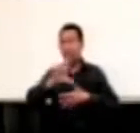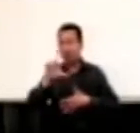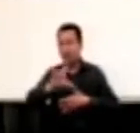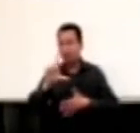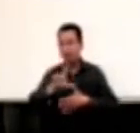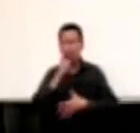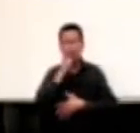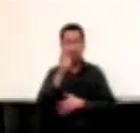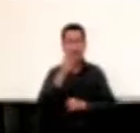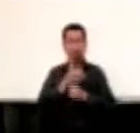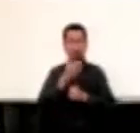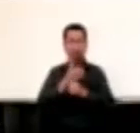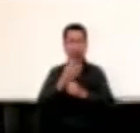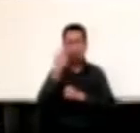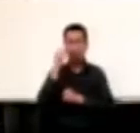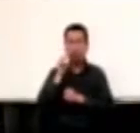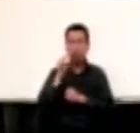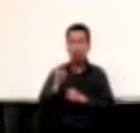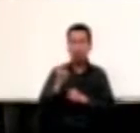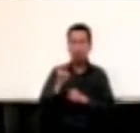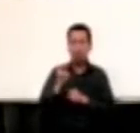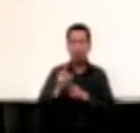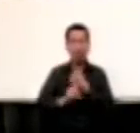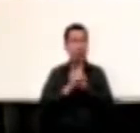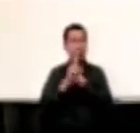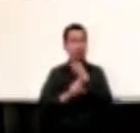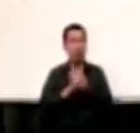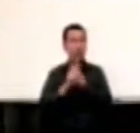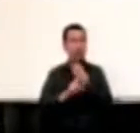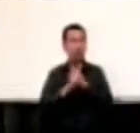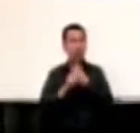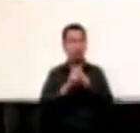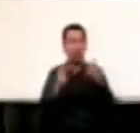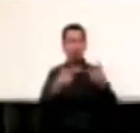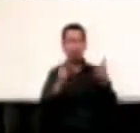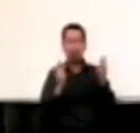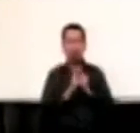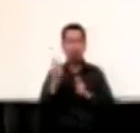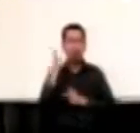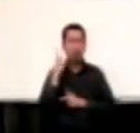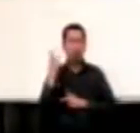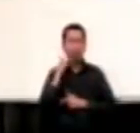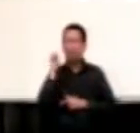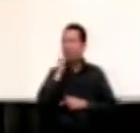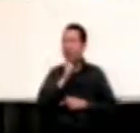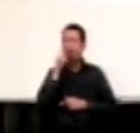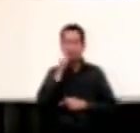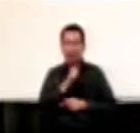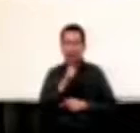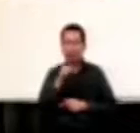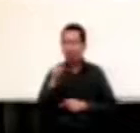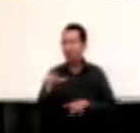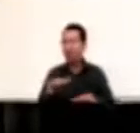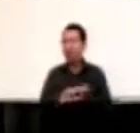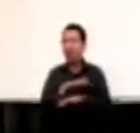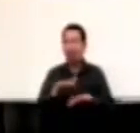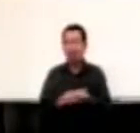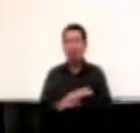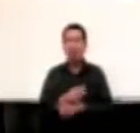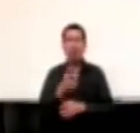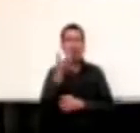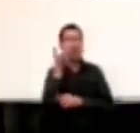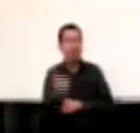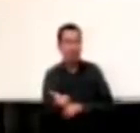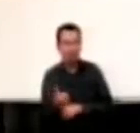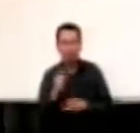veces las élites políticas, cuando sucede la crisis del sistema de partidos, hacen este tipo de reformas al financiamiento, al sistema electoral, a la